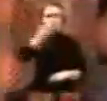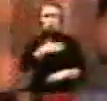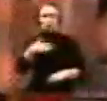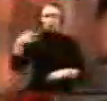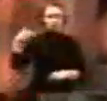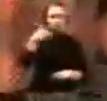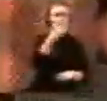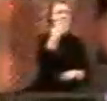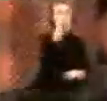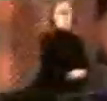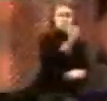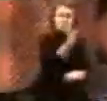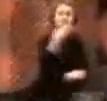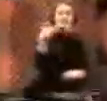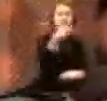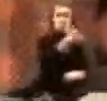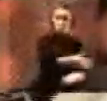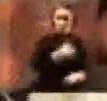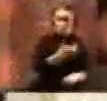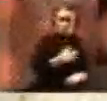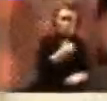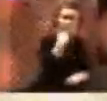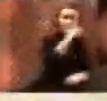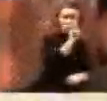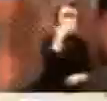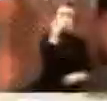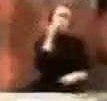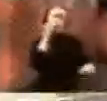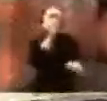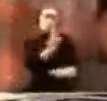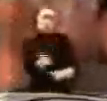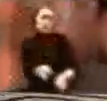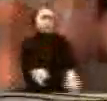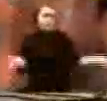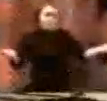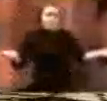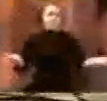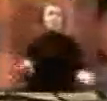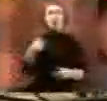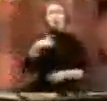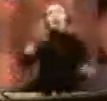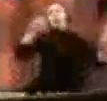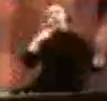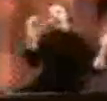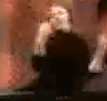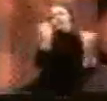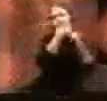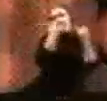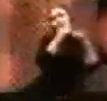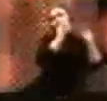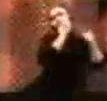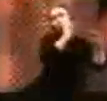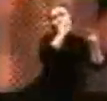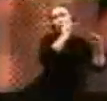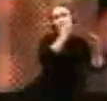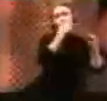fíjate si te molesta por no ver tus carnavales, pero dicen que tus fiestas,